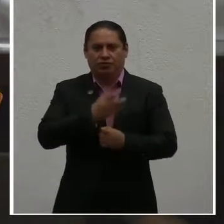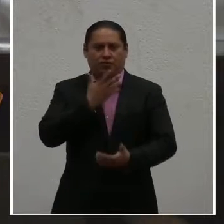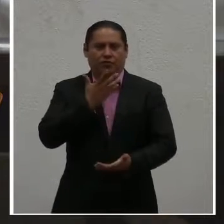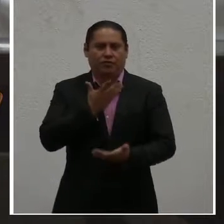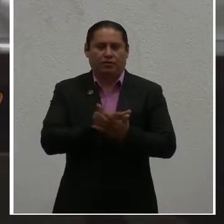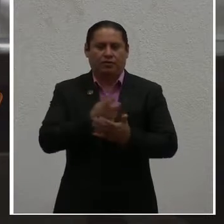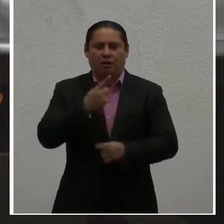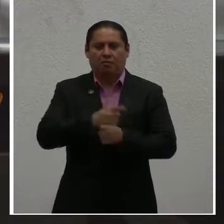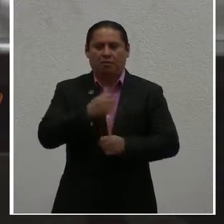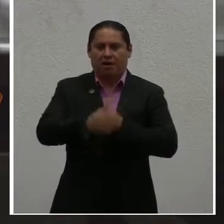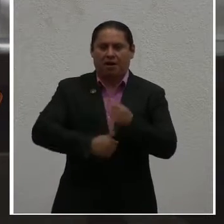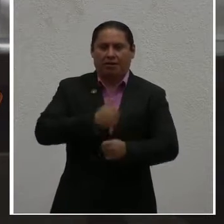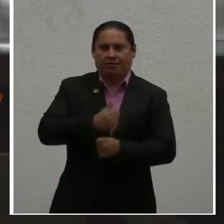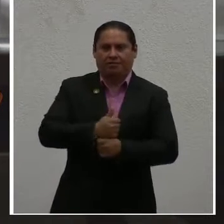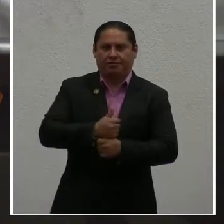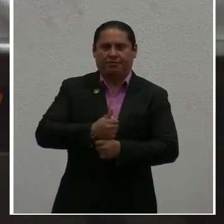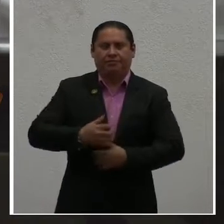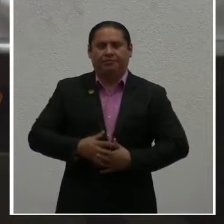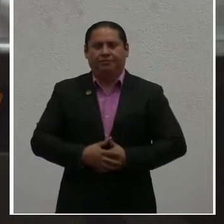del primer año.